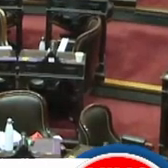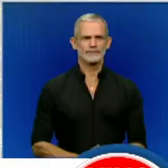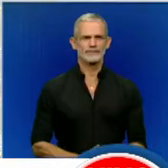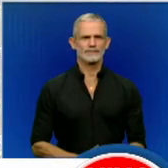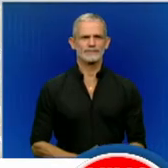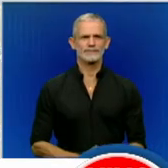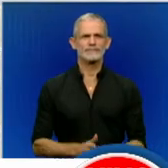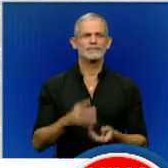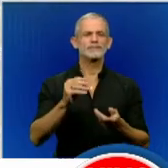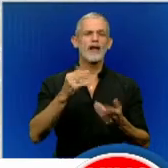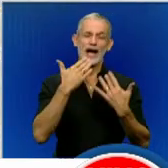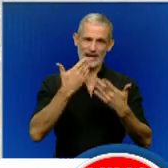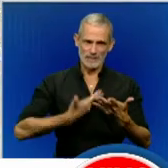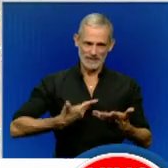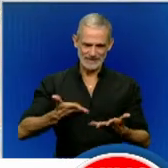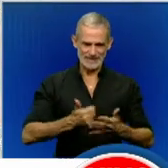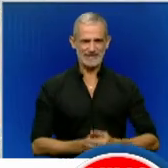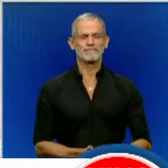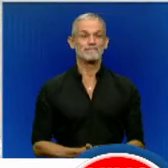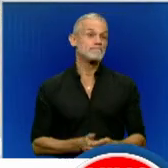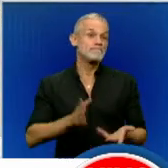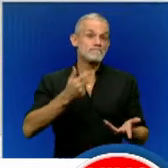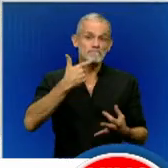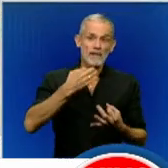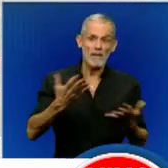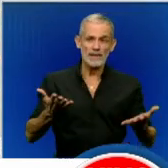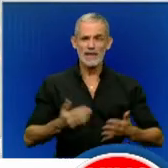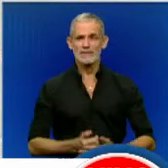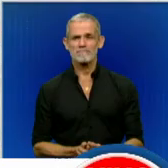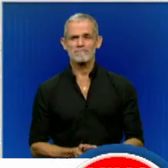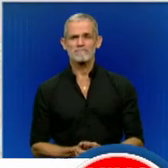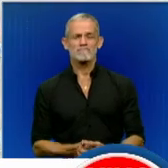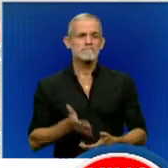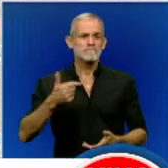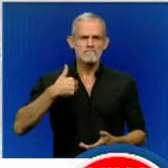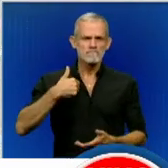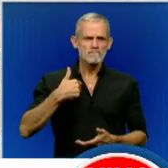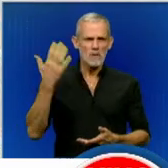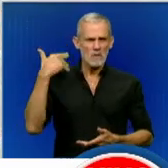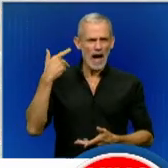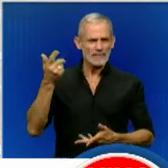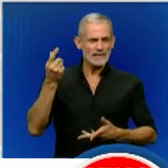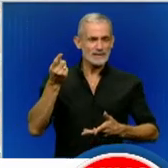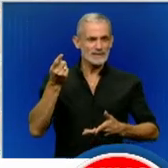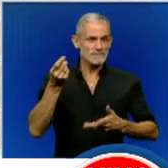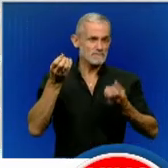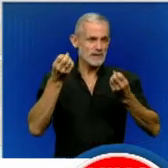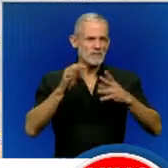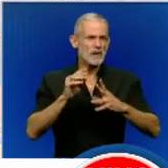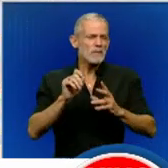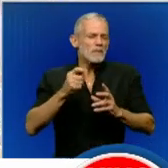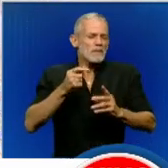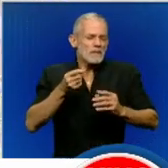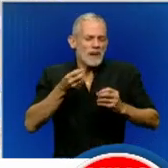gracias presidente bueno la verdad que cuando uno recién iniciaba sus primeros